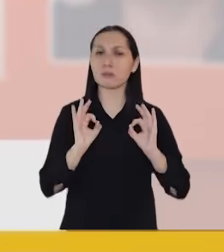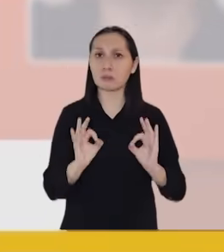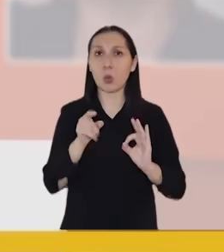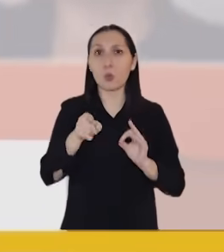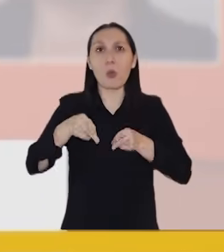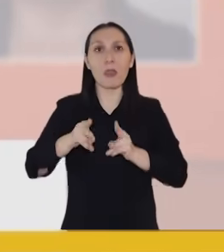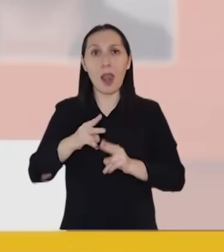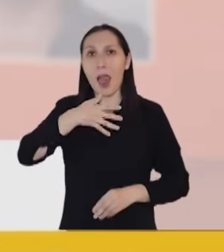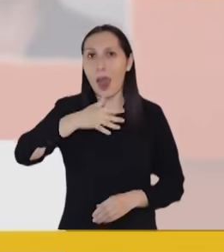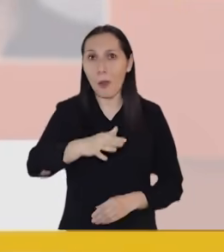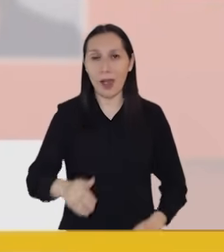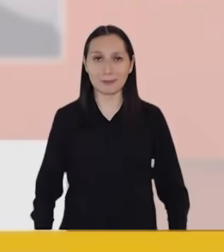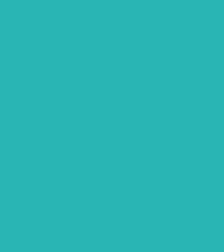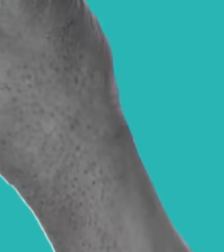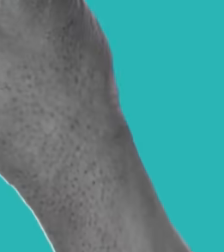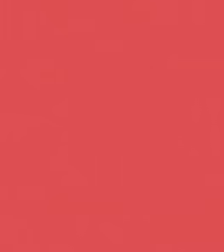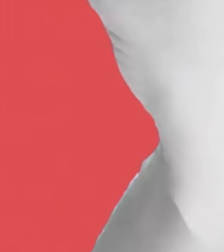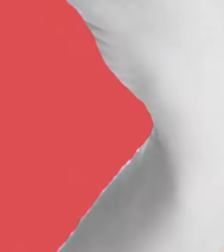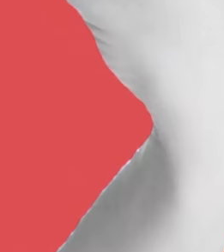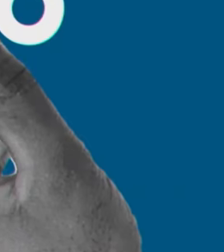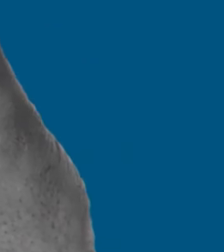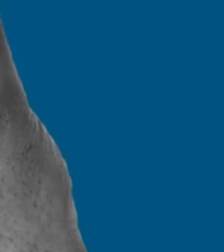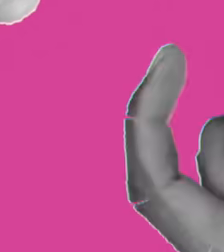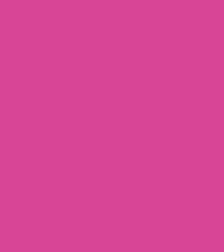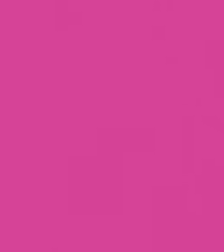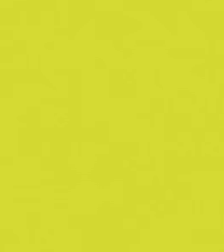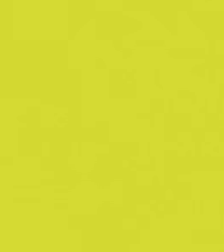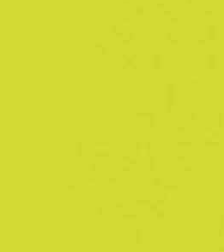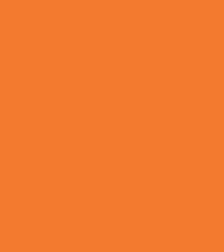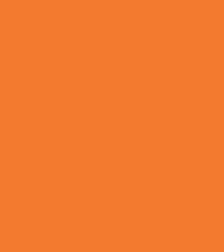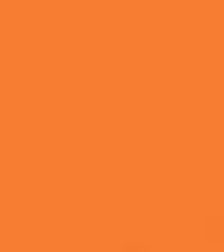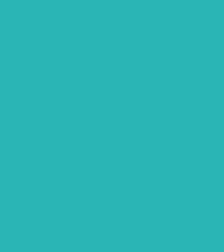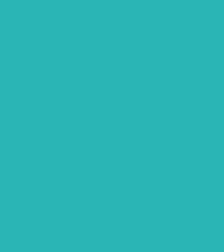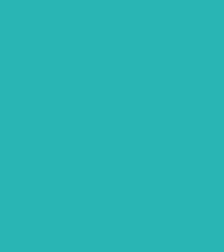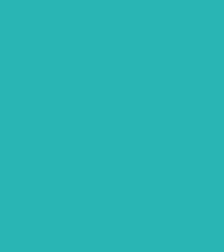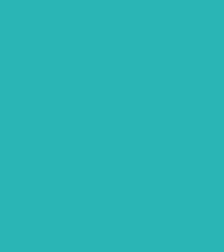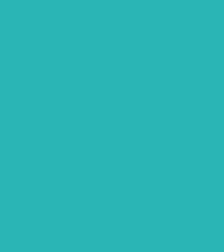y adecuada, por tu derecho al agua. Estamos de acuerdo.